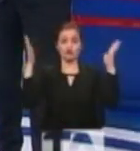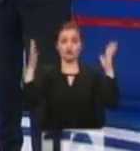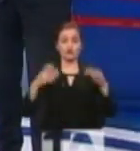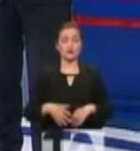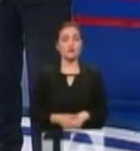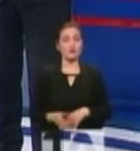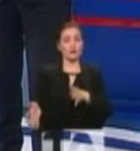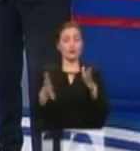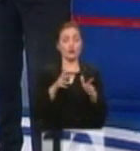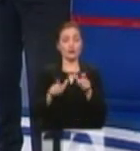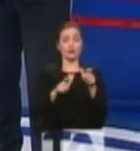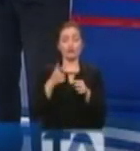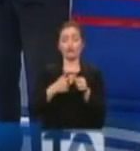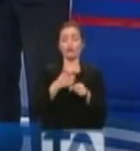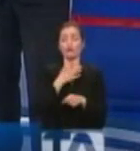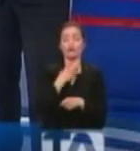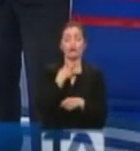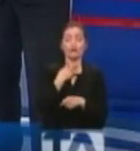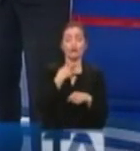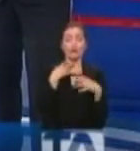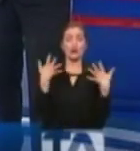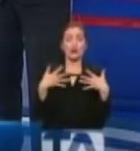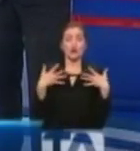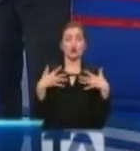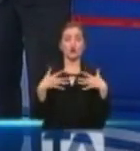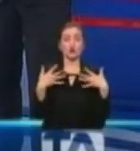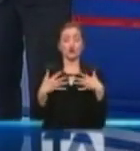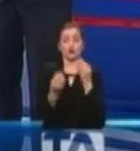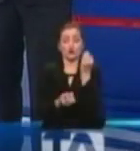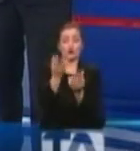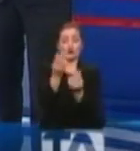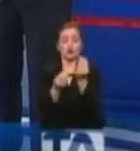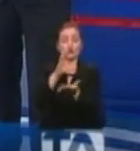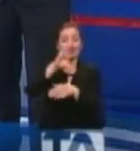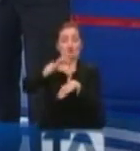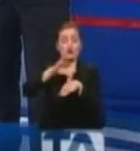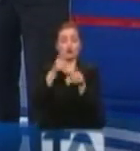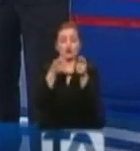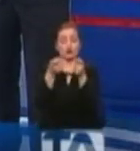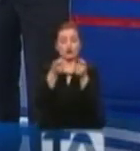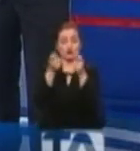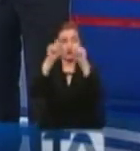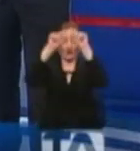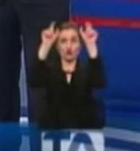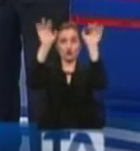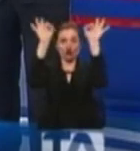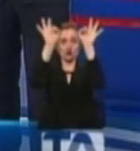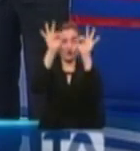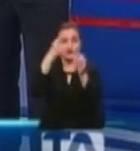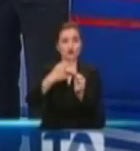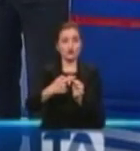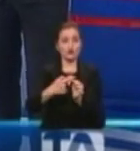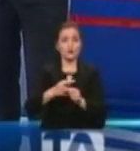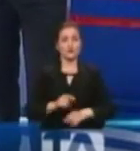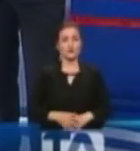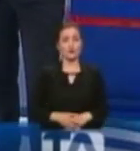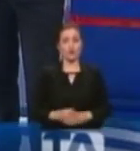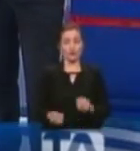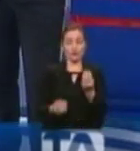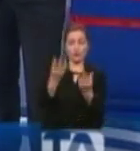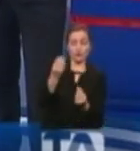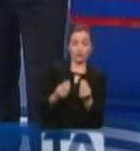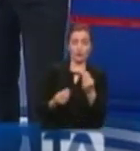los capitalinos tras un incendio en el centro de operaciones de la empresa eléctrica de Quito. Las llamas y el humo se